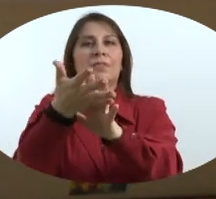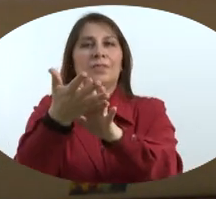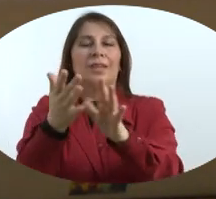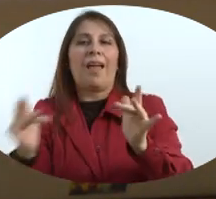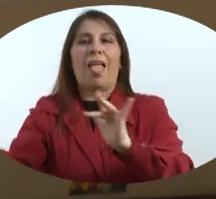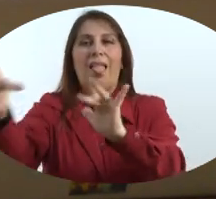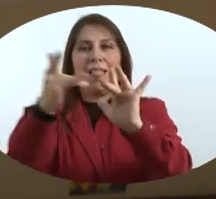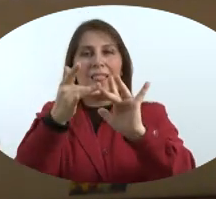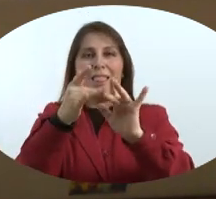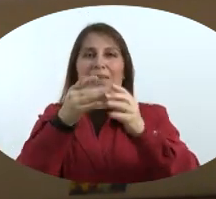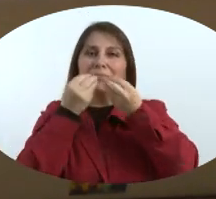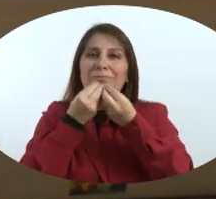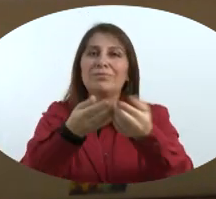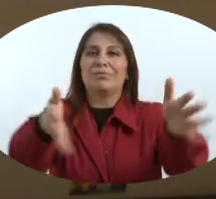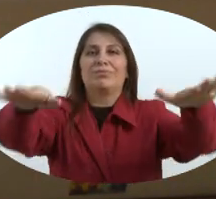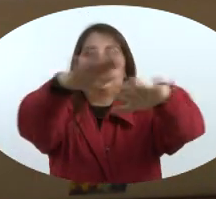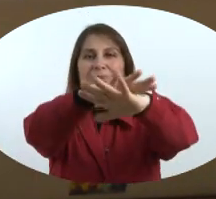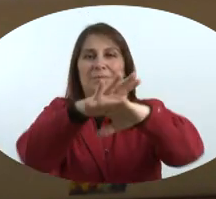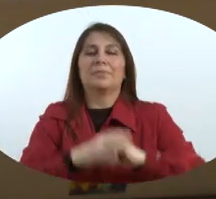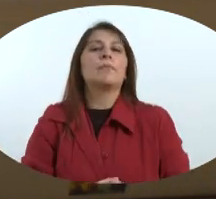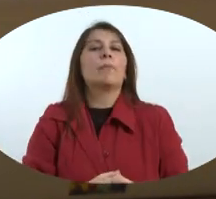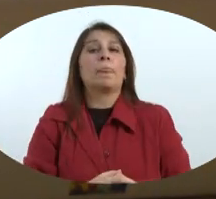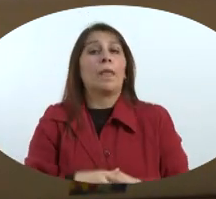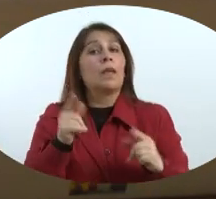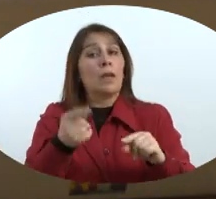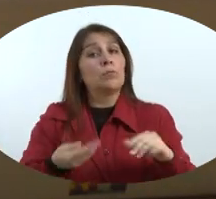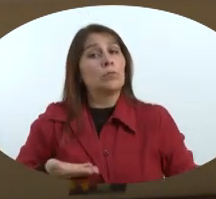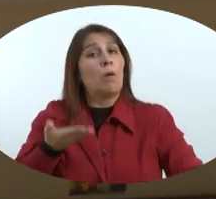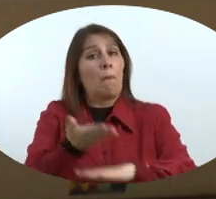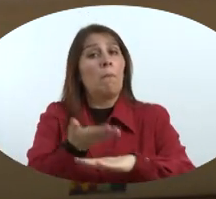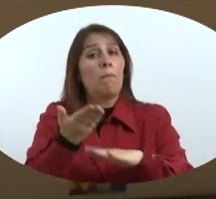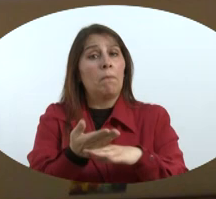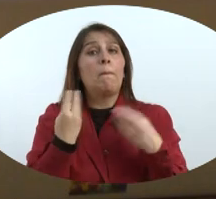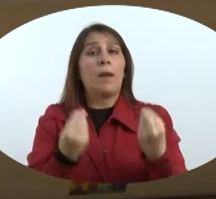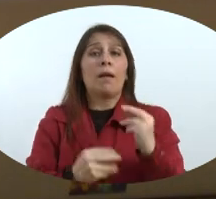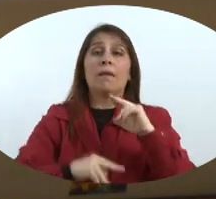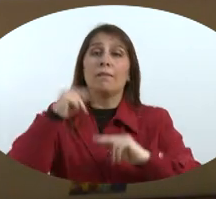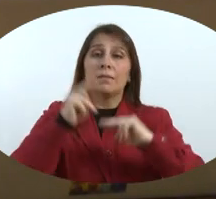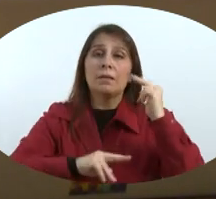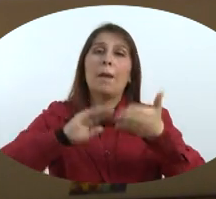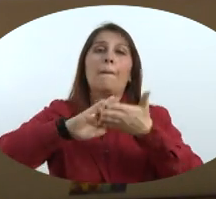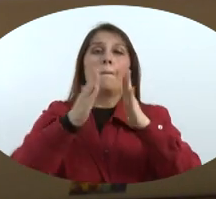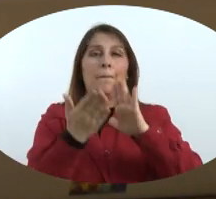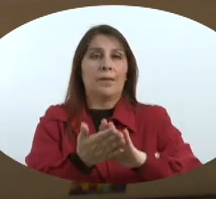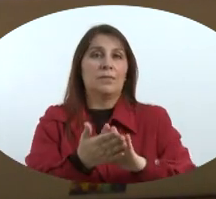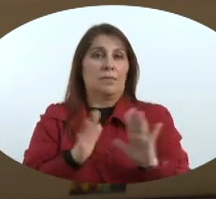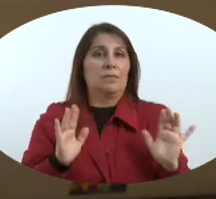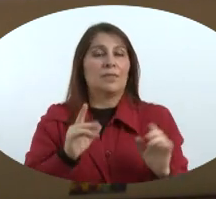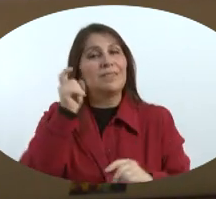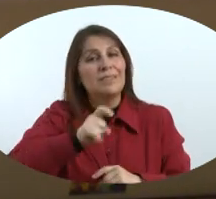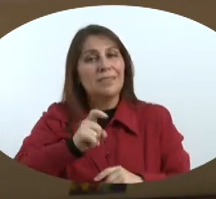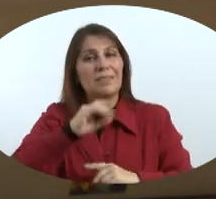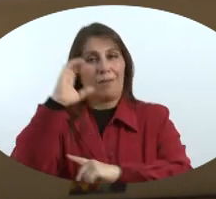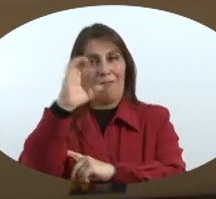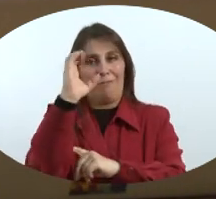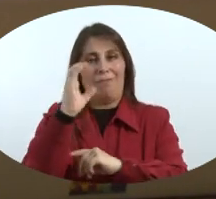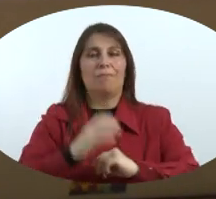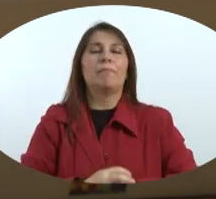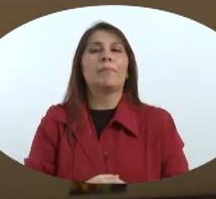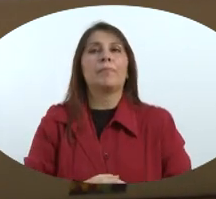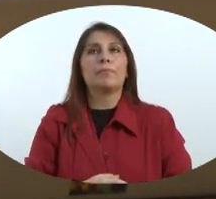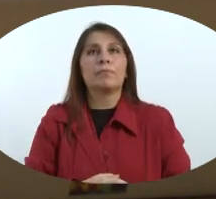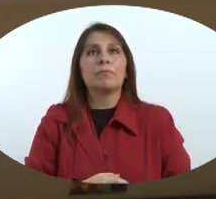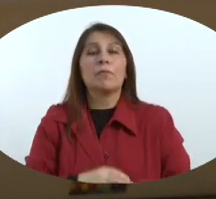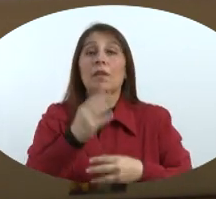apuestas también le apuestan a la valga la redundancia a la construcción de paz estable y duradera en el país aparte